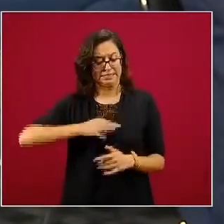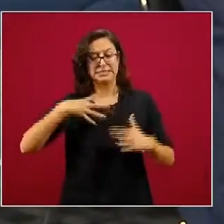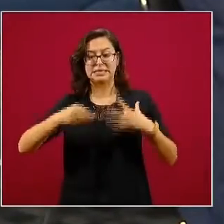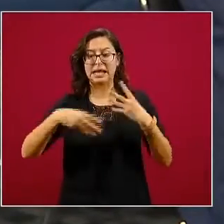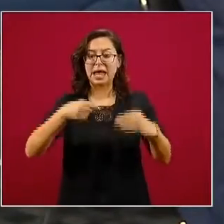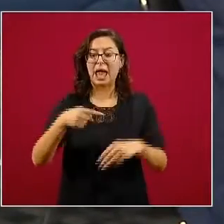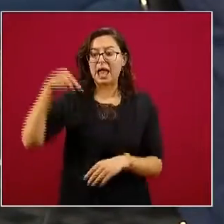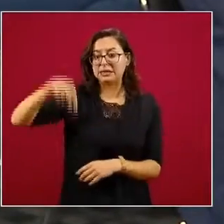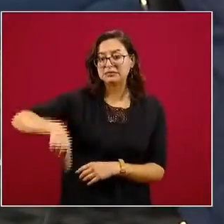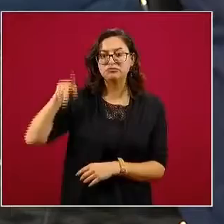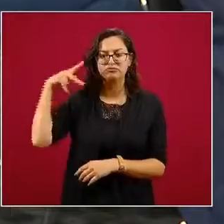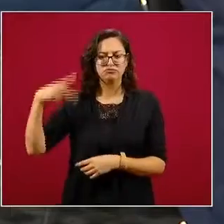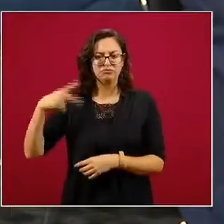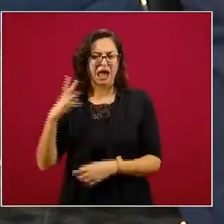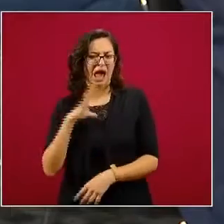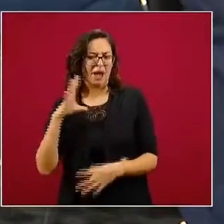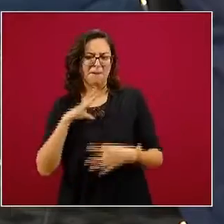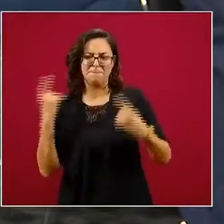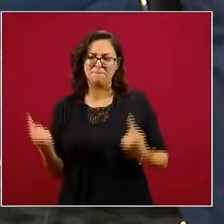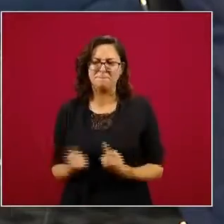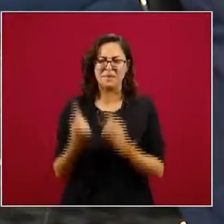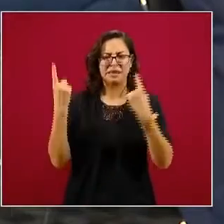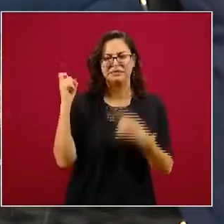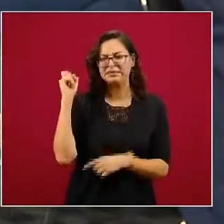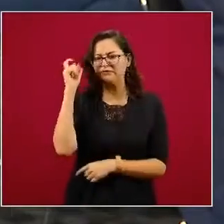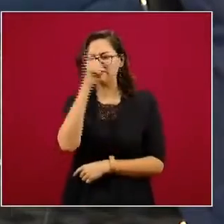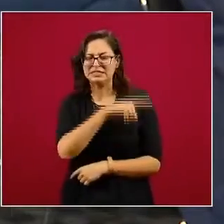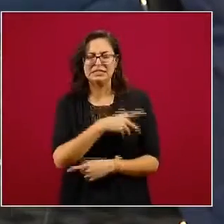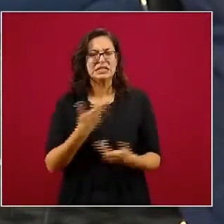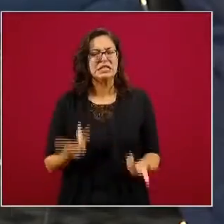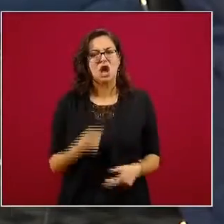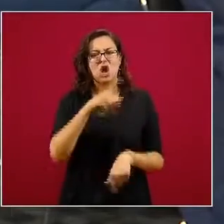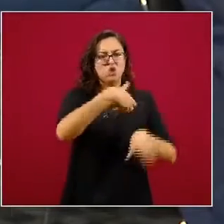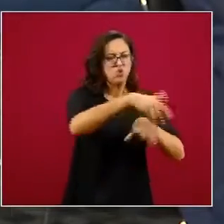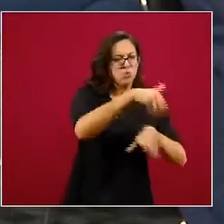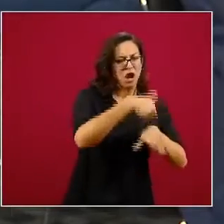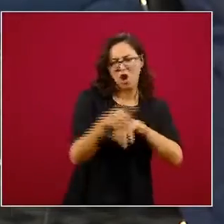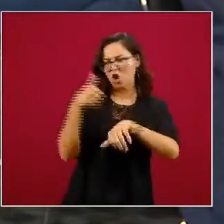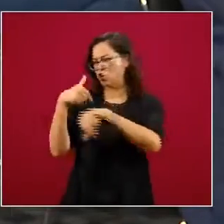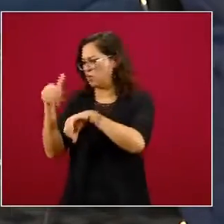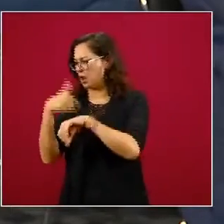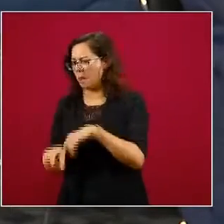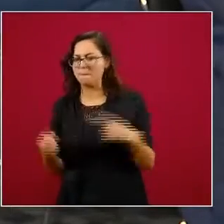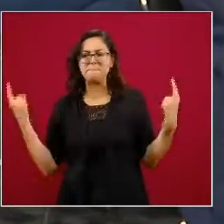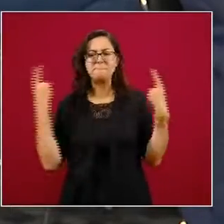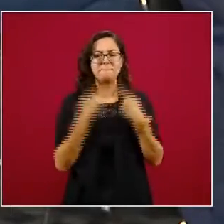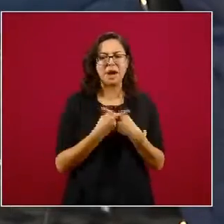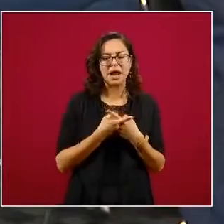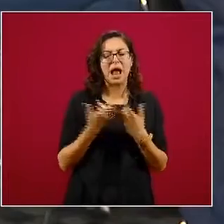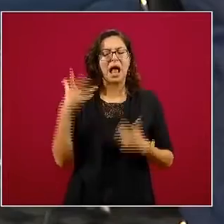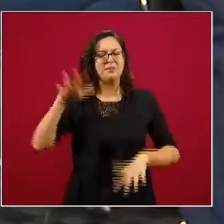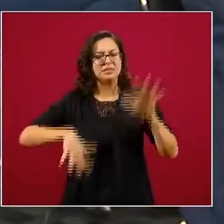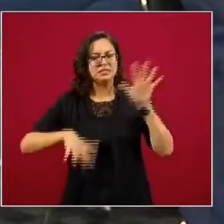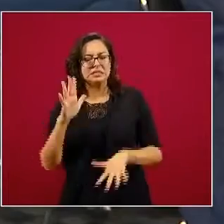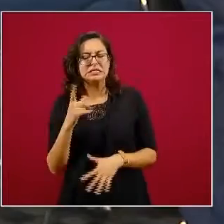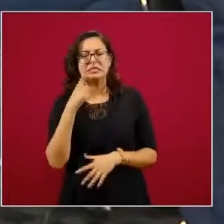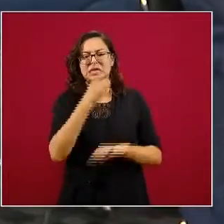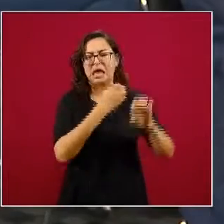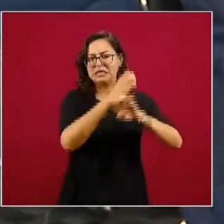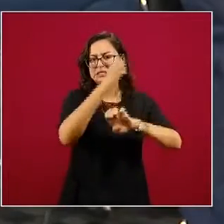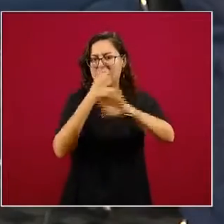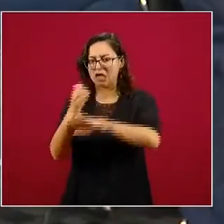involucran el éxito o el no éxito del manejo de la epidemia, porque ellos son